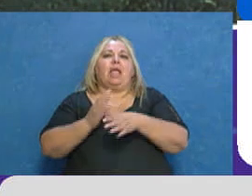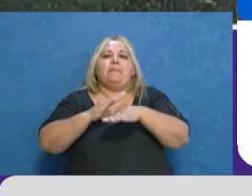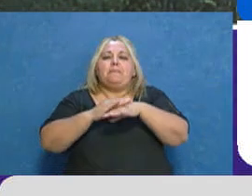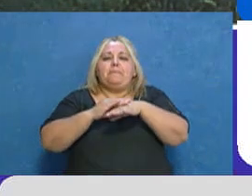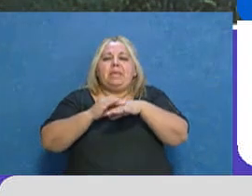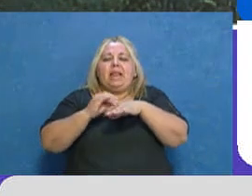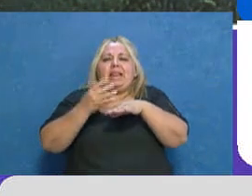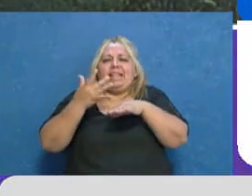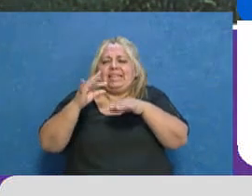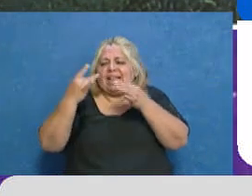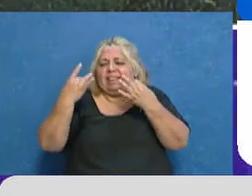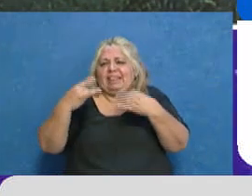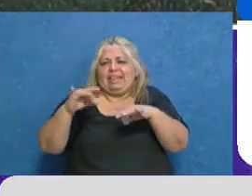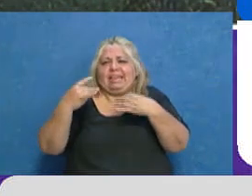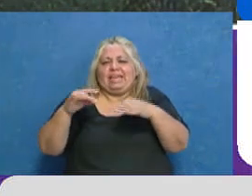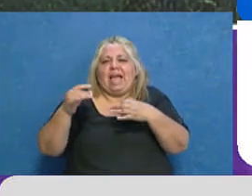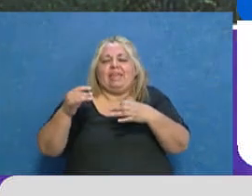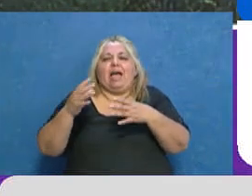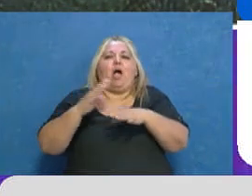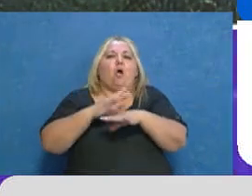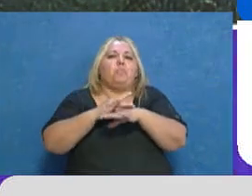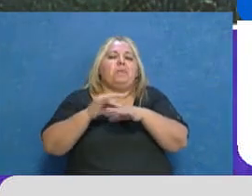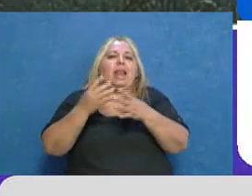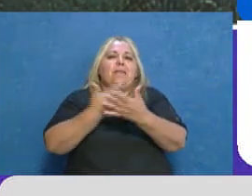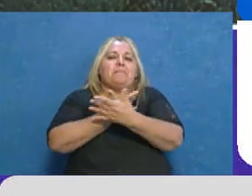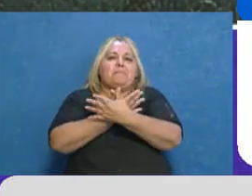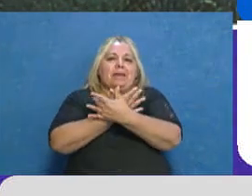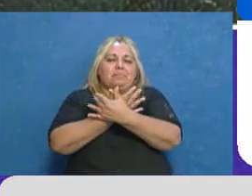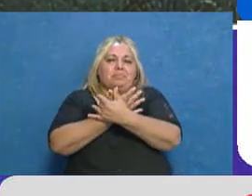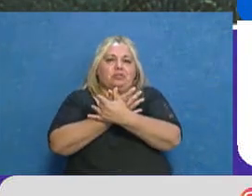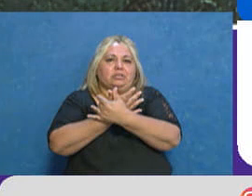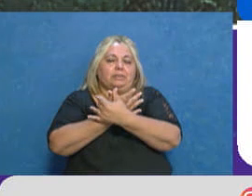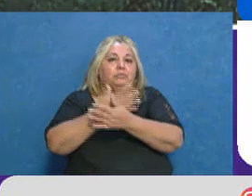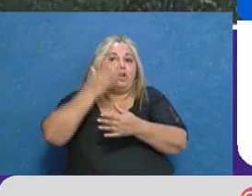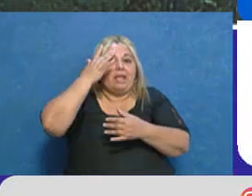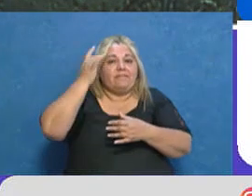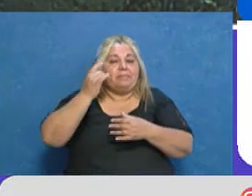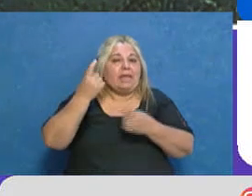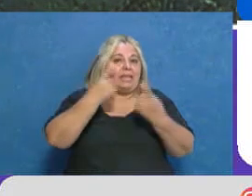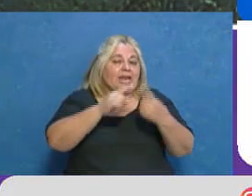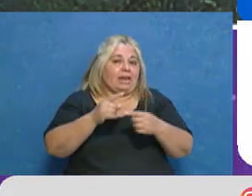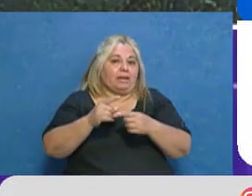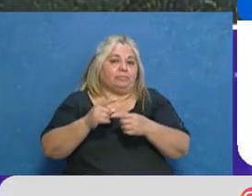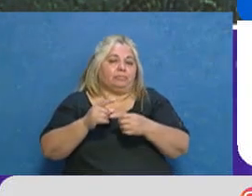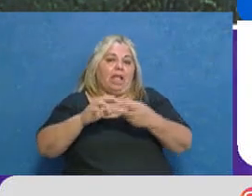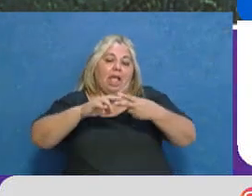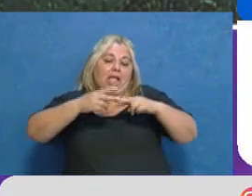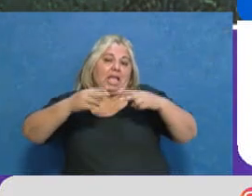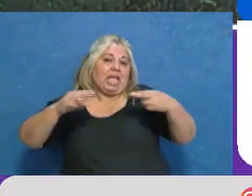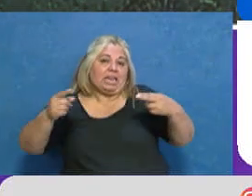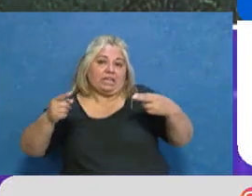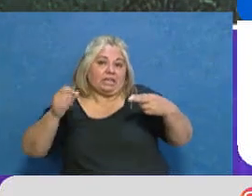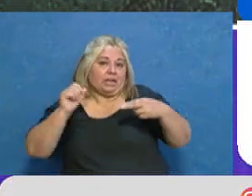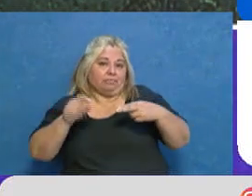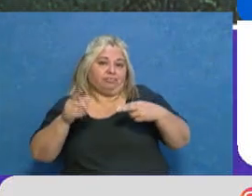las denominadas enfermedades poco frecuentes, esas enfermedades raras que es genética y que se caracteriza por tener